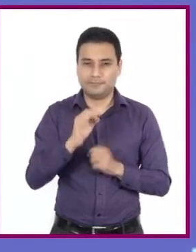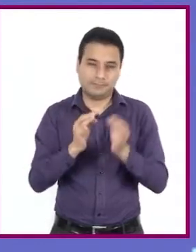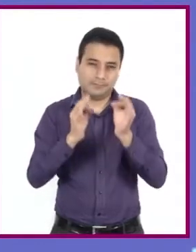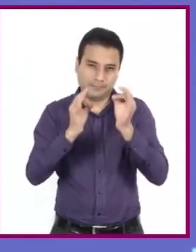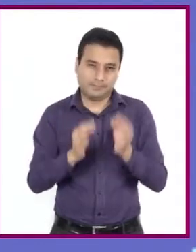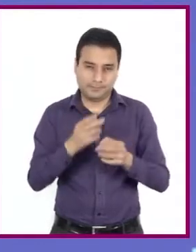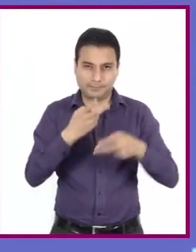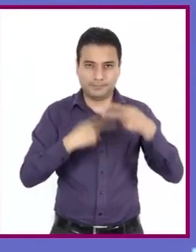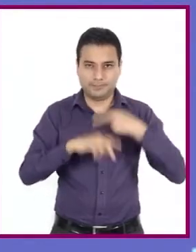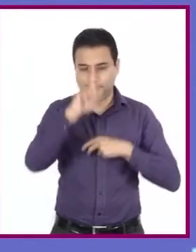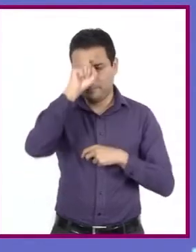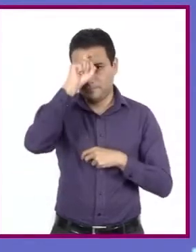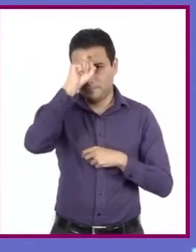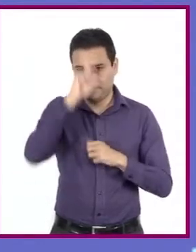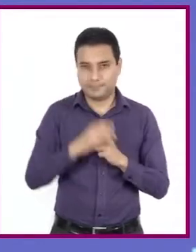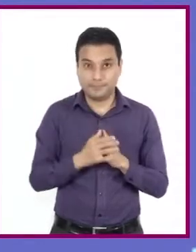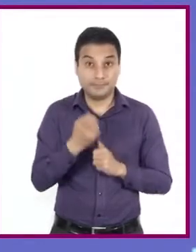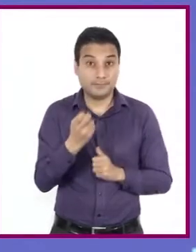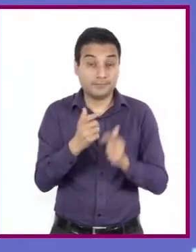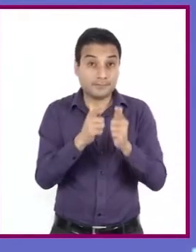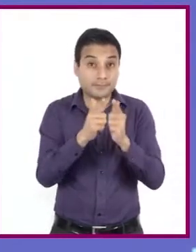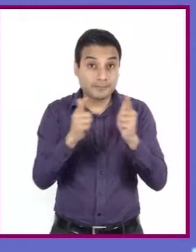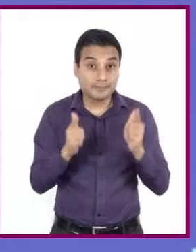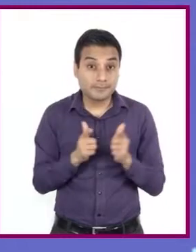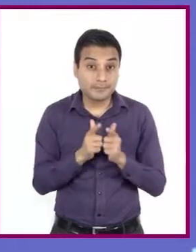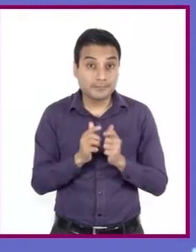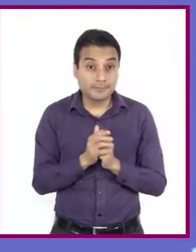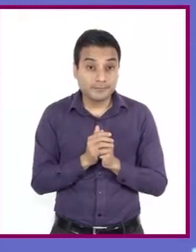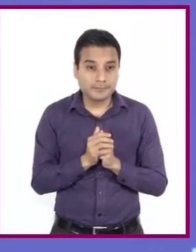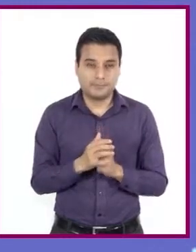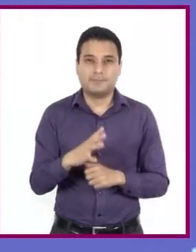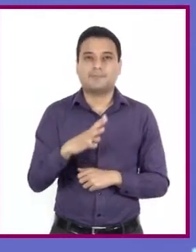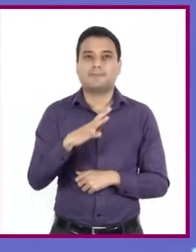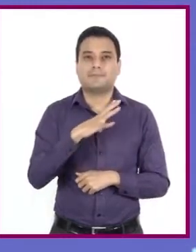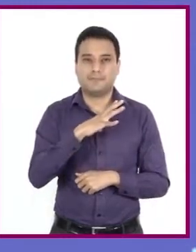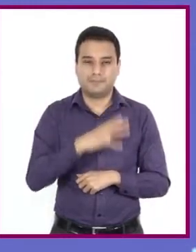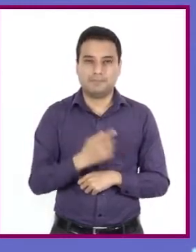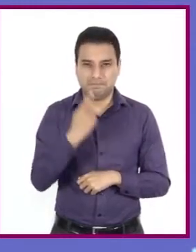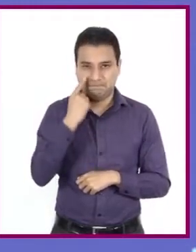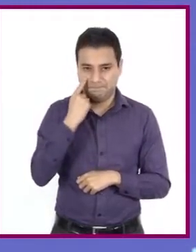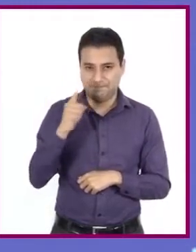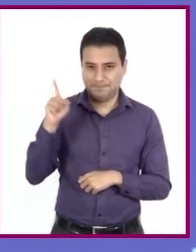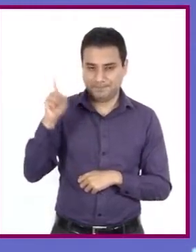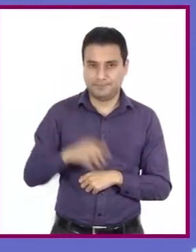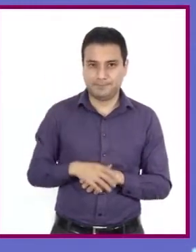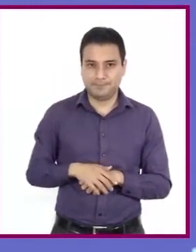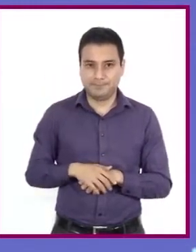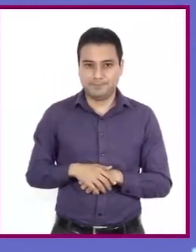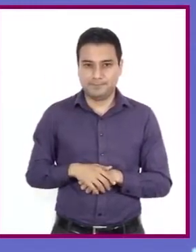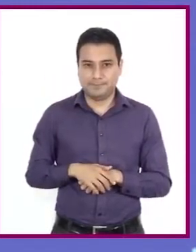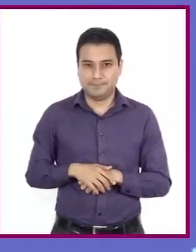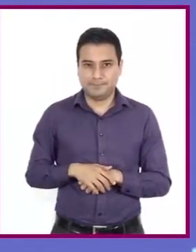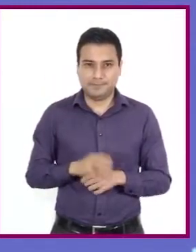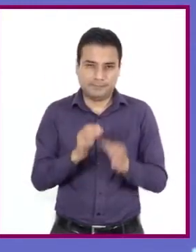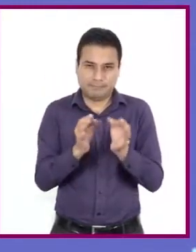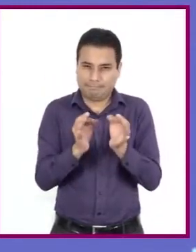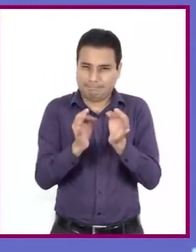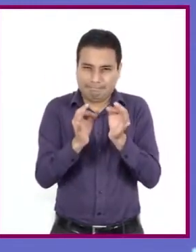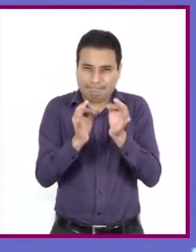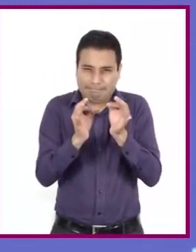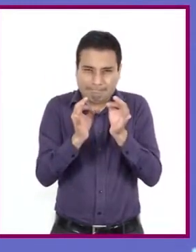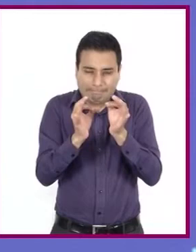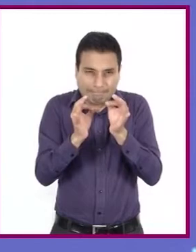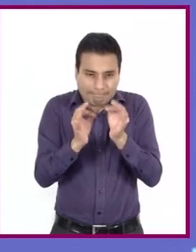tipos de letra que pertenecen a este grupo están formados por un grosor y un trazo uniforme. Prácticamente no se